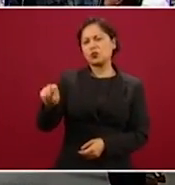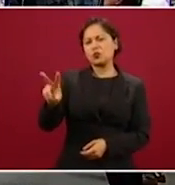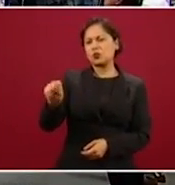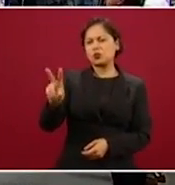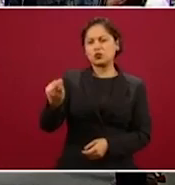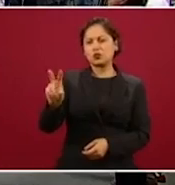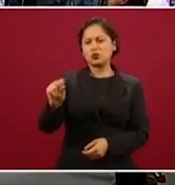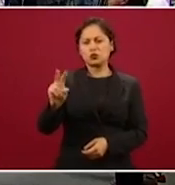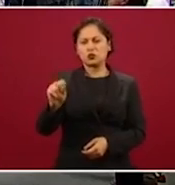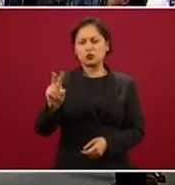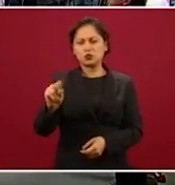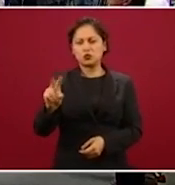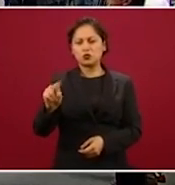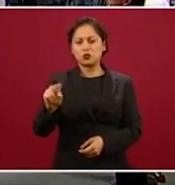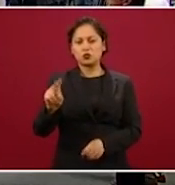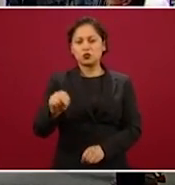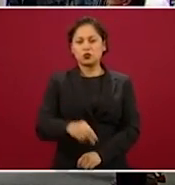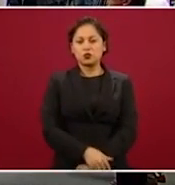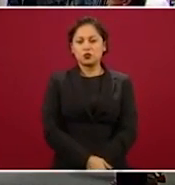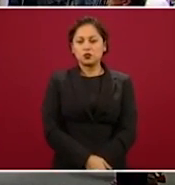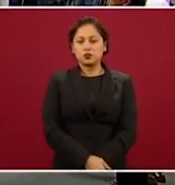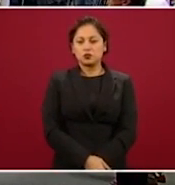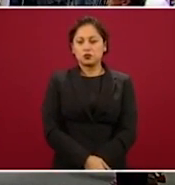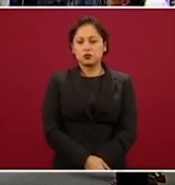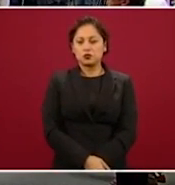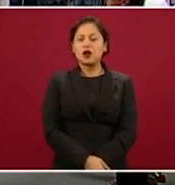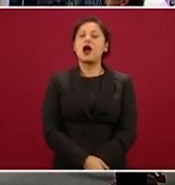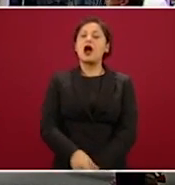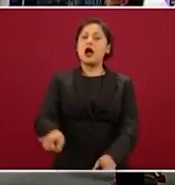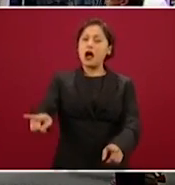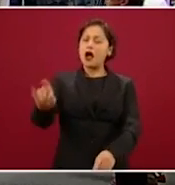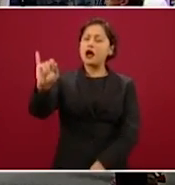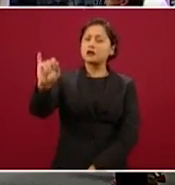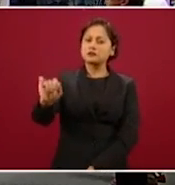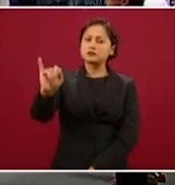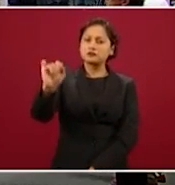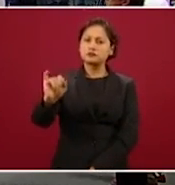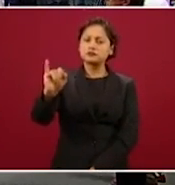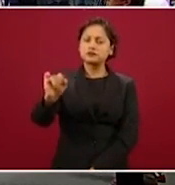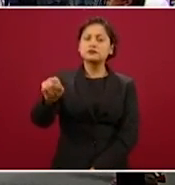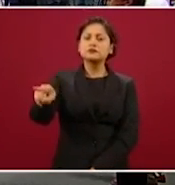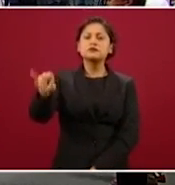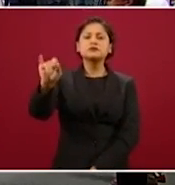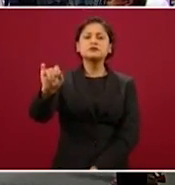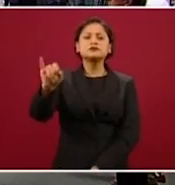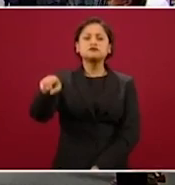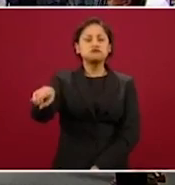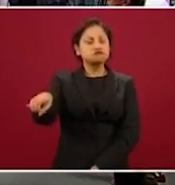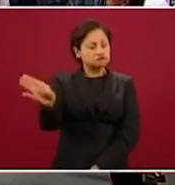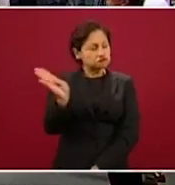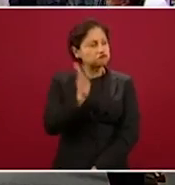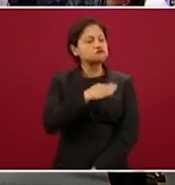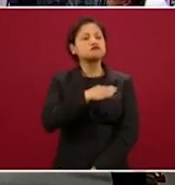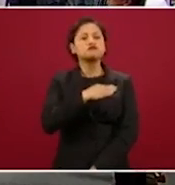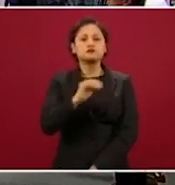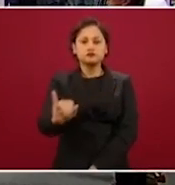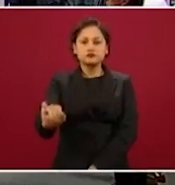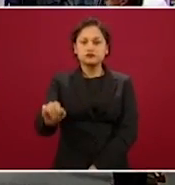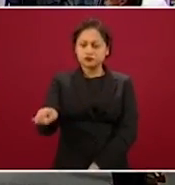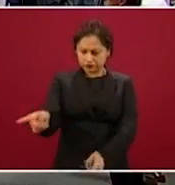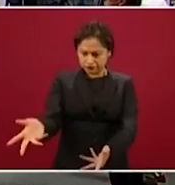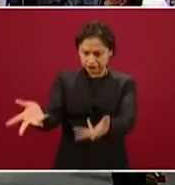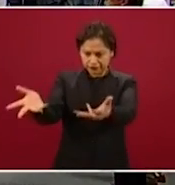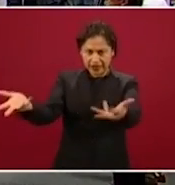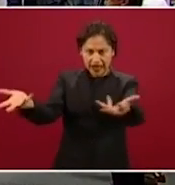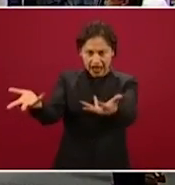No. ¿Por qué no proponer un código de ética, señor presidente? Ah, sí. Sí, sería muy bueno. Pero háganlo